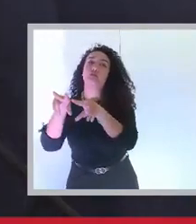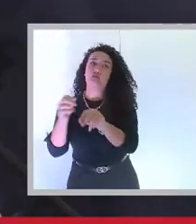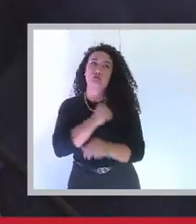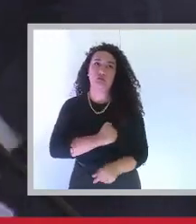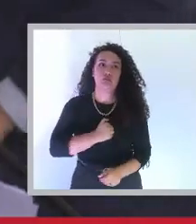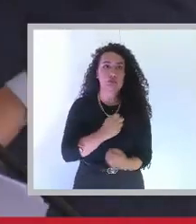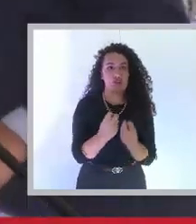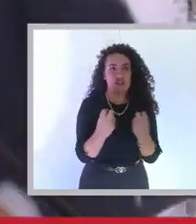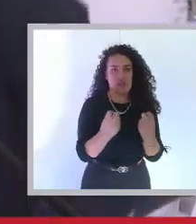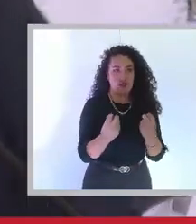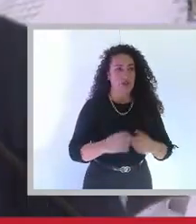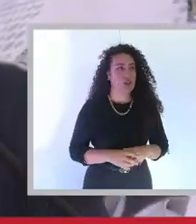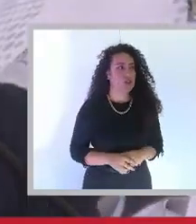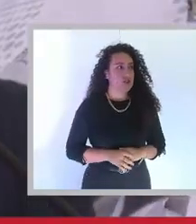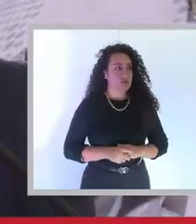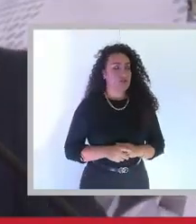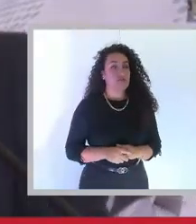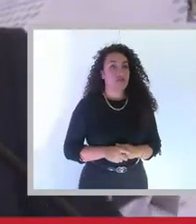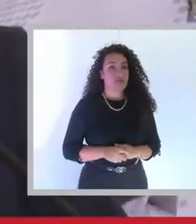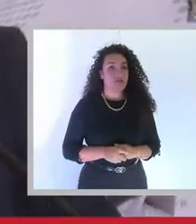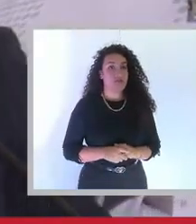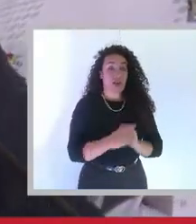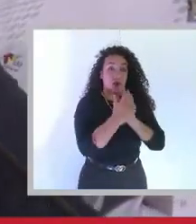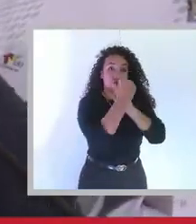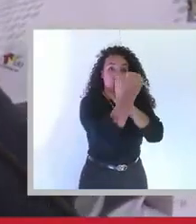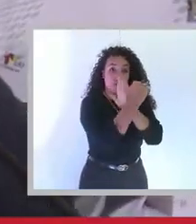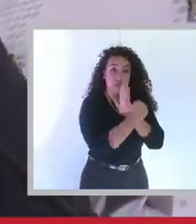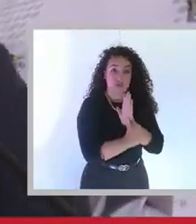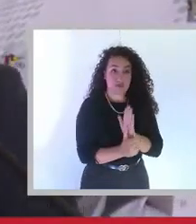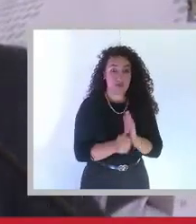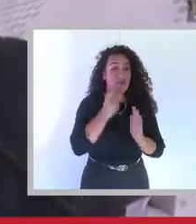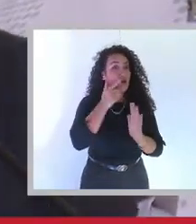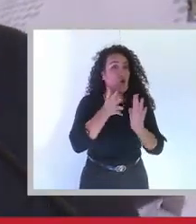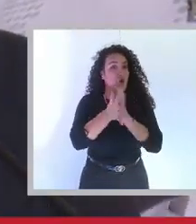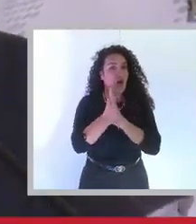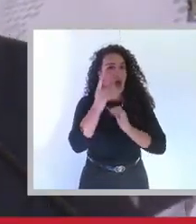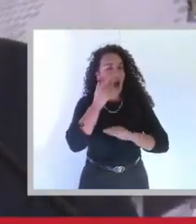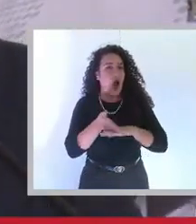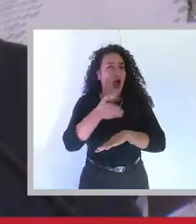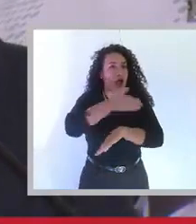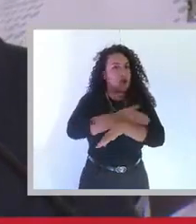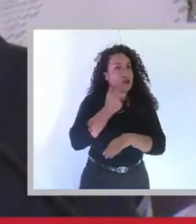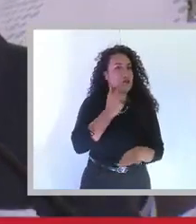Antes de contarles la metodología, quiero contarles que vino